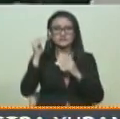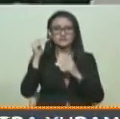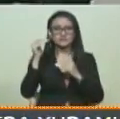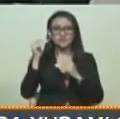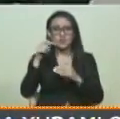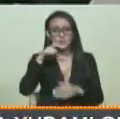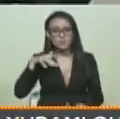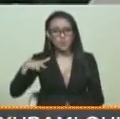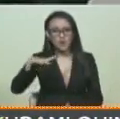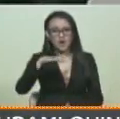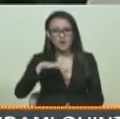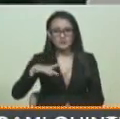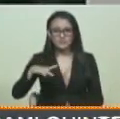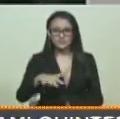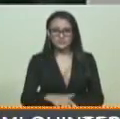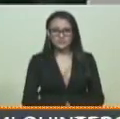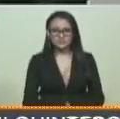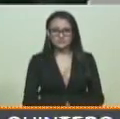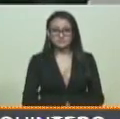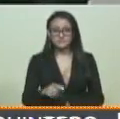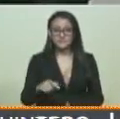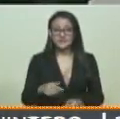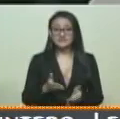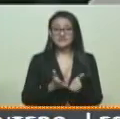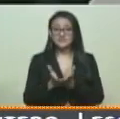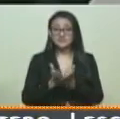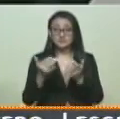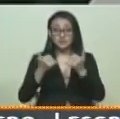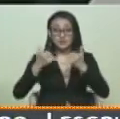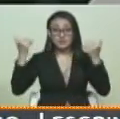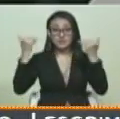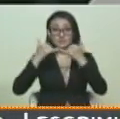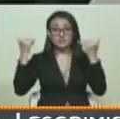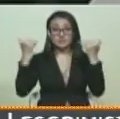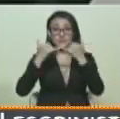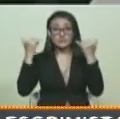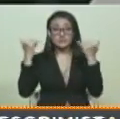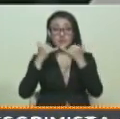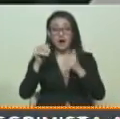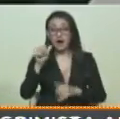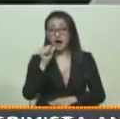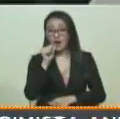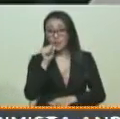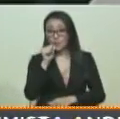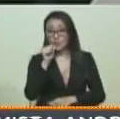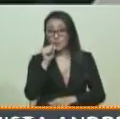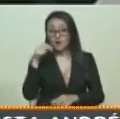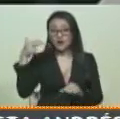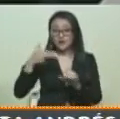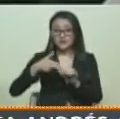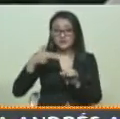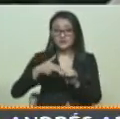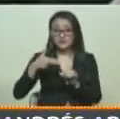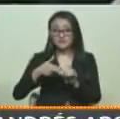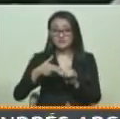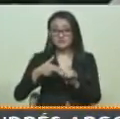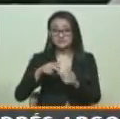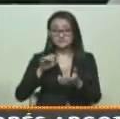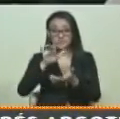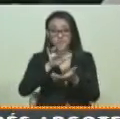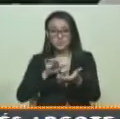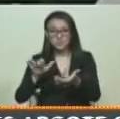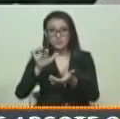nuestro pueblo. Fundamentalmente los servicios de electricidad, agua, combustible, cajeros